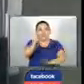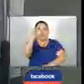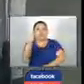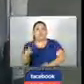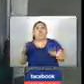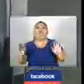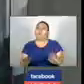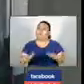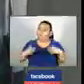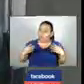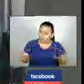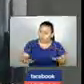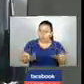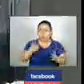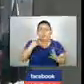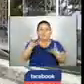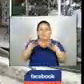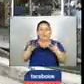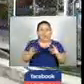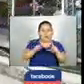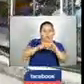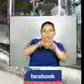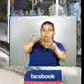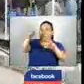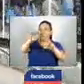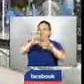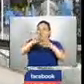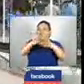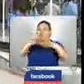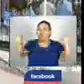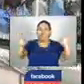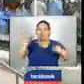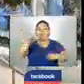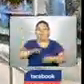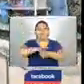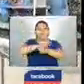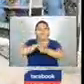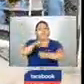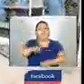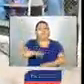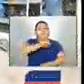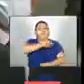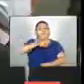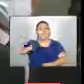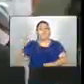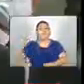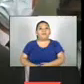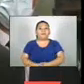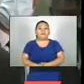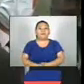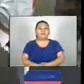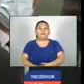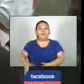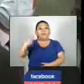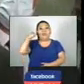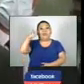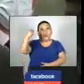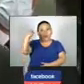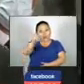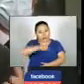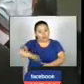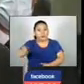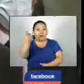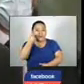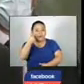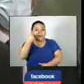se tomaron con el fin de reducir la curva de contagios de COVID-19 en el país. Importante el tomar todas las medidas